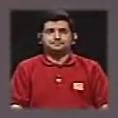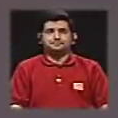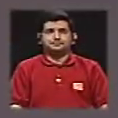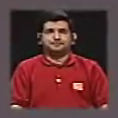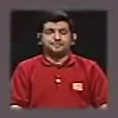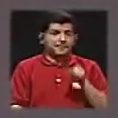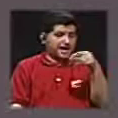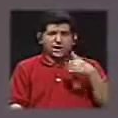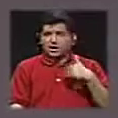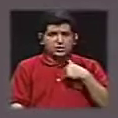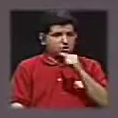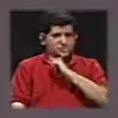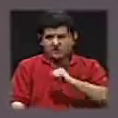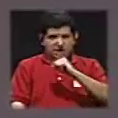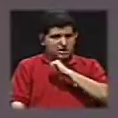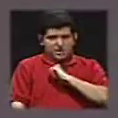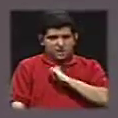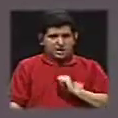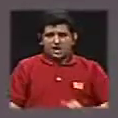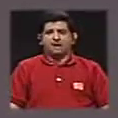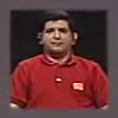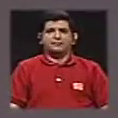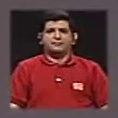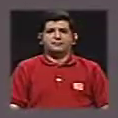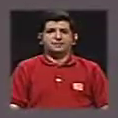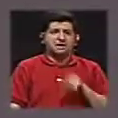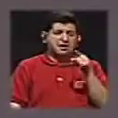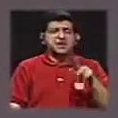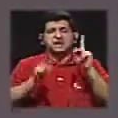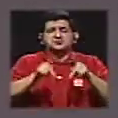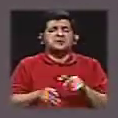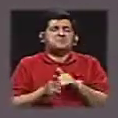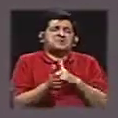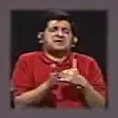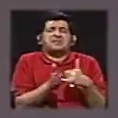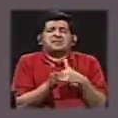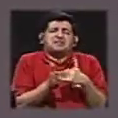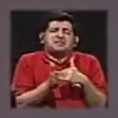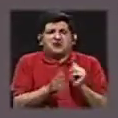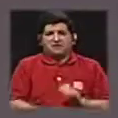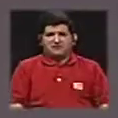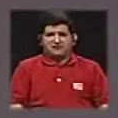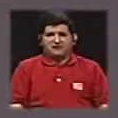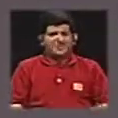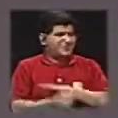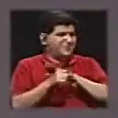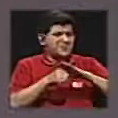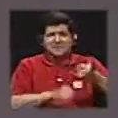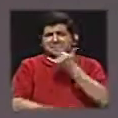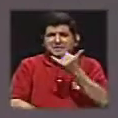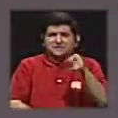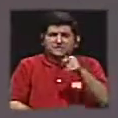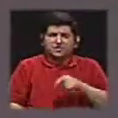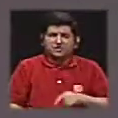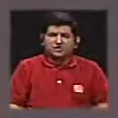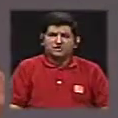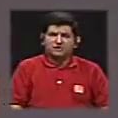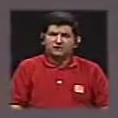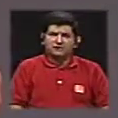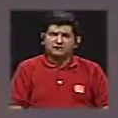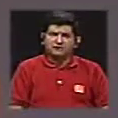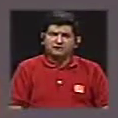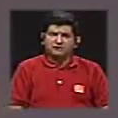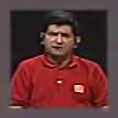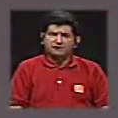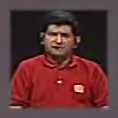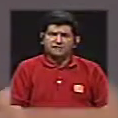que él no tiene autoridad, que es un blandengue, está totalmente equivocada.